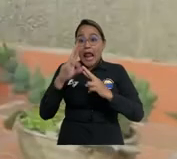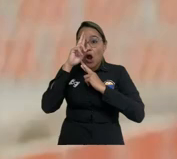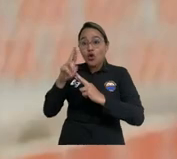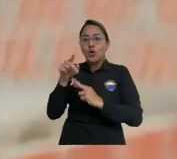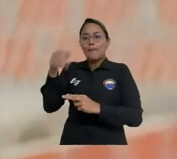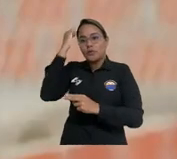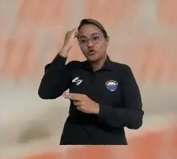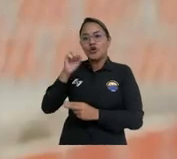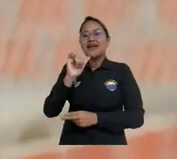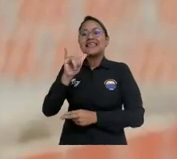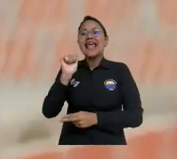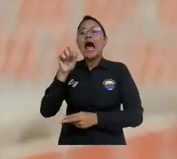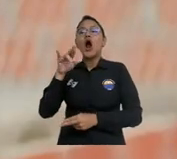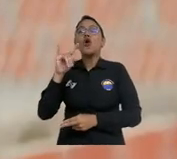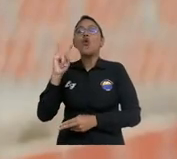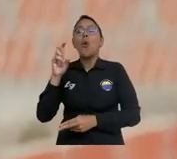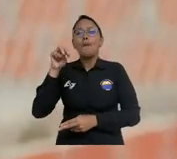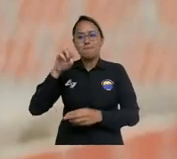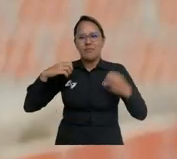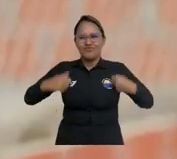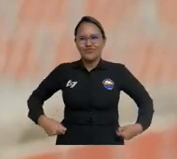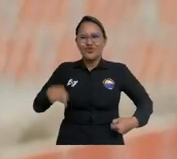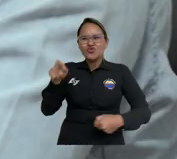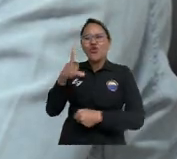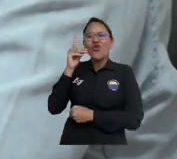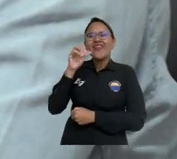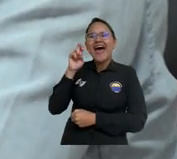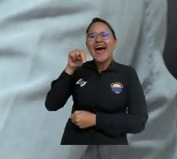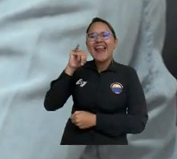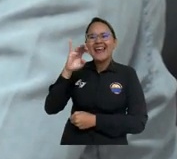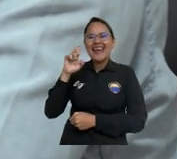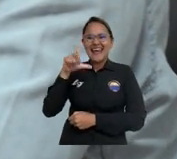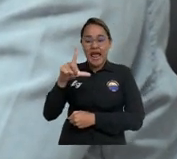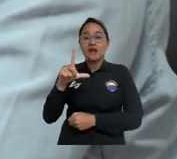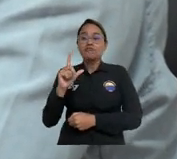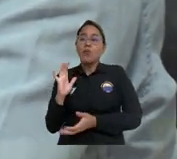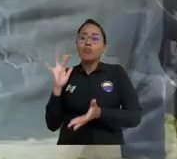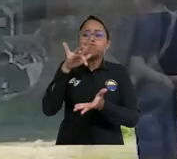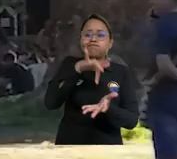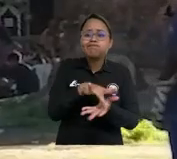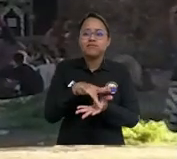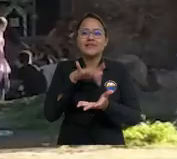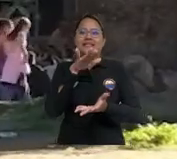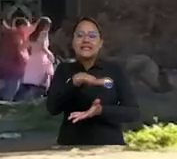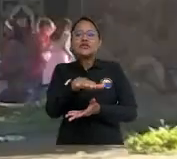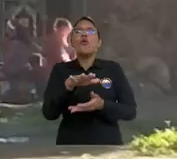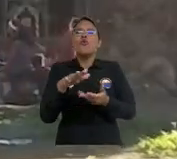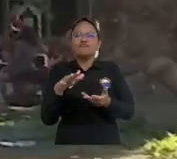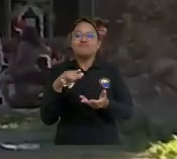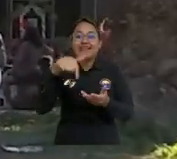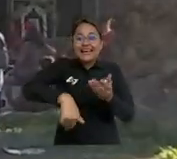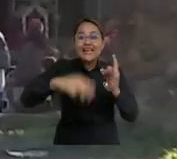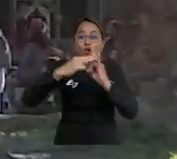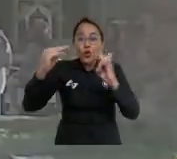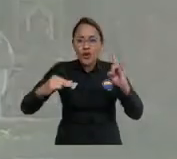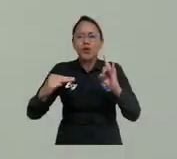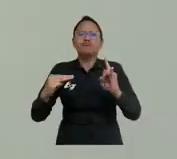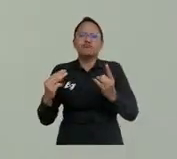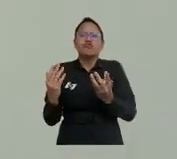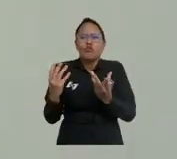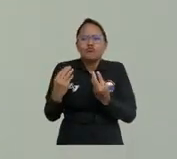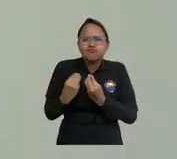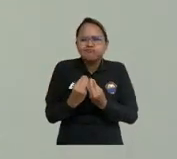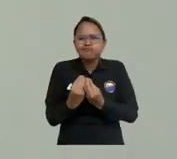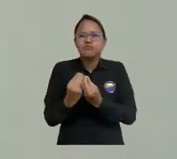El reconocido profesor Yarumo, hoy personificado por Daniel Fernando Chica, visitó la Universidad del Magdalena en compañía de